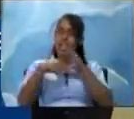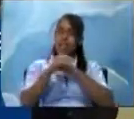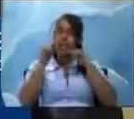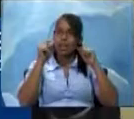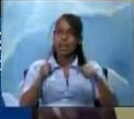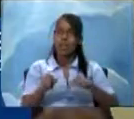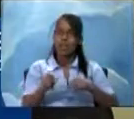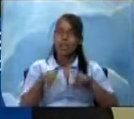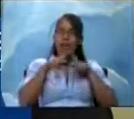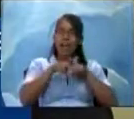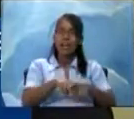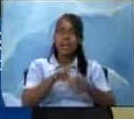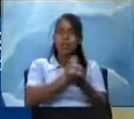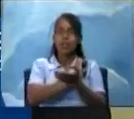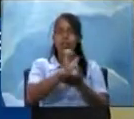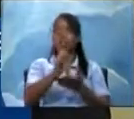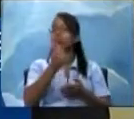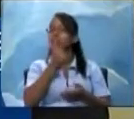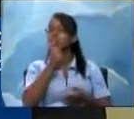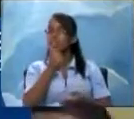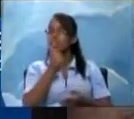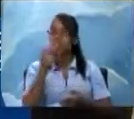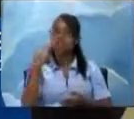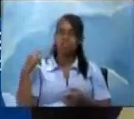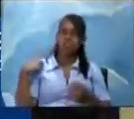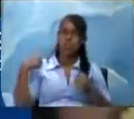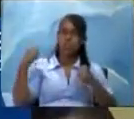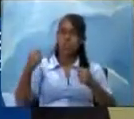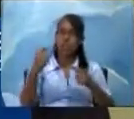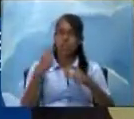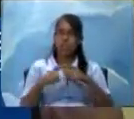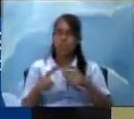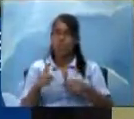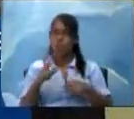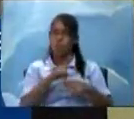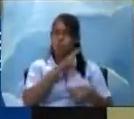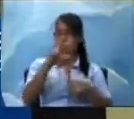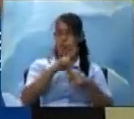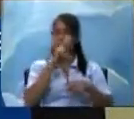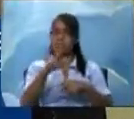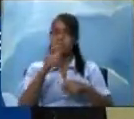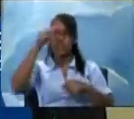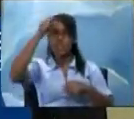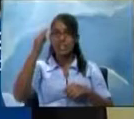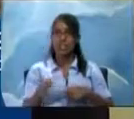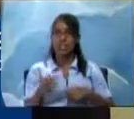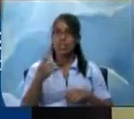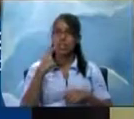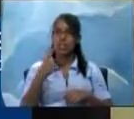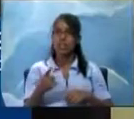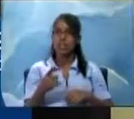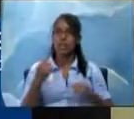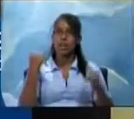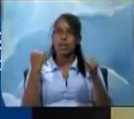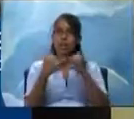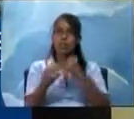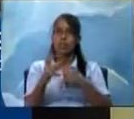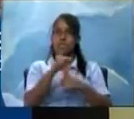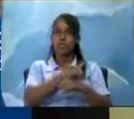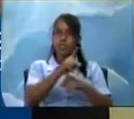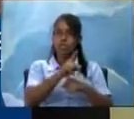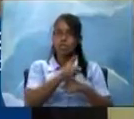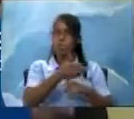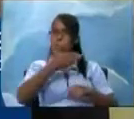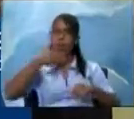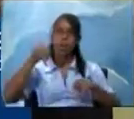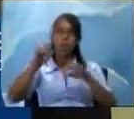irán estos al castigo eterno. ¿Quiénes? Los prepotentes, los orgullosos, los que se creen. Y oído esta palabra, la última